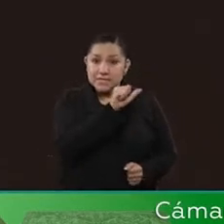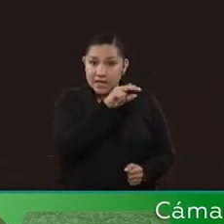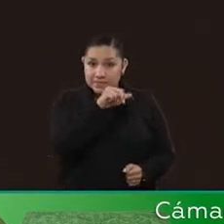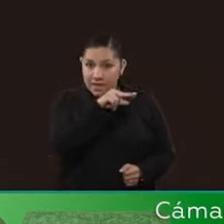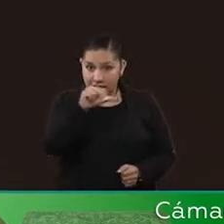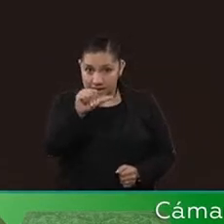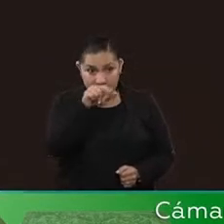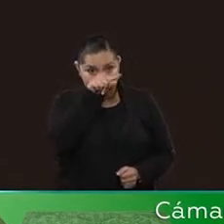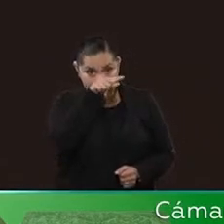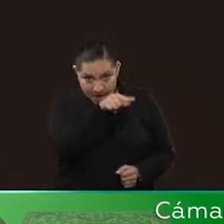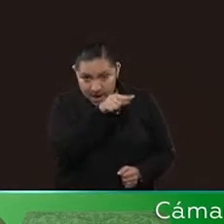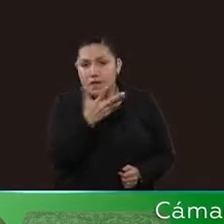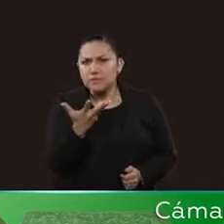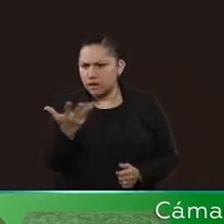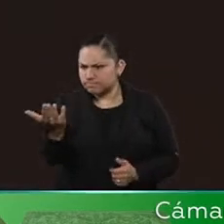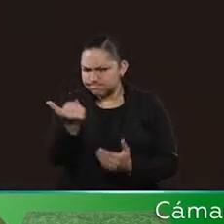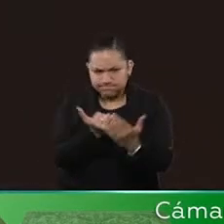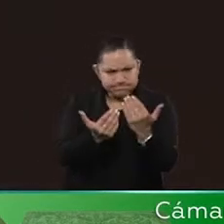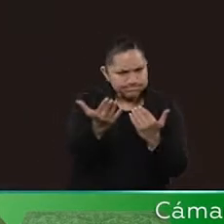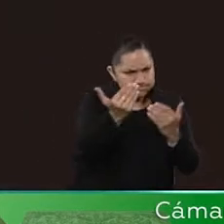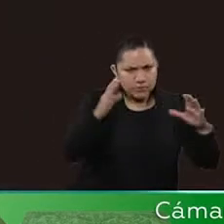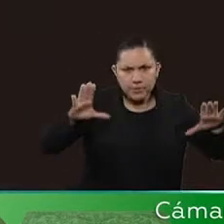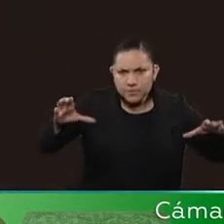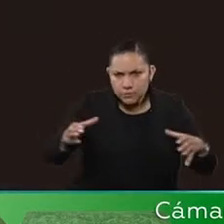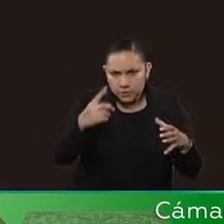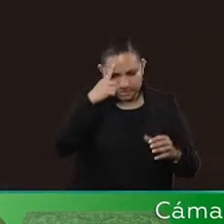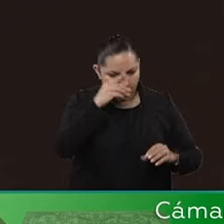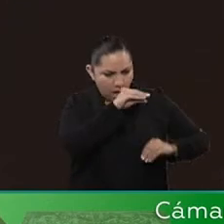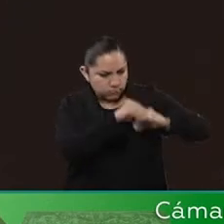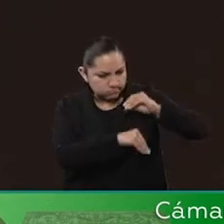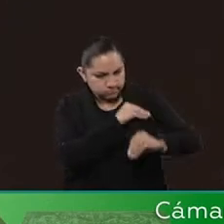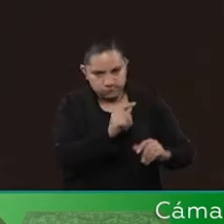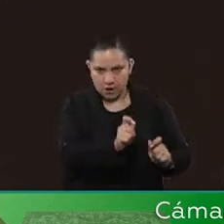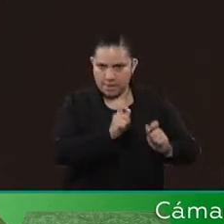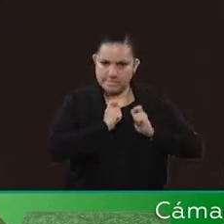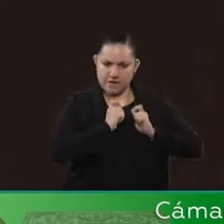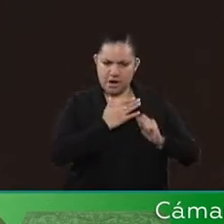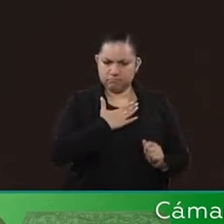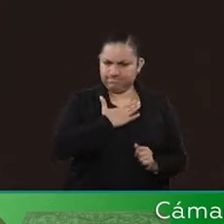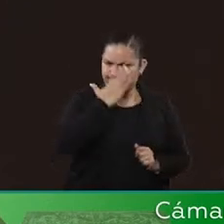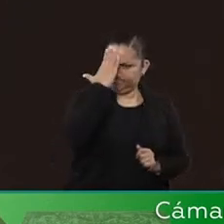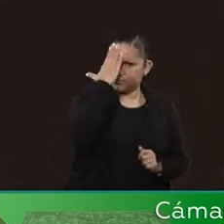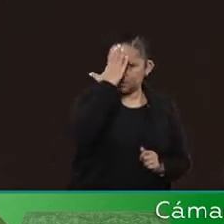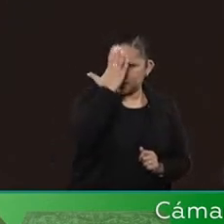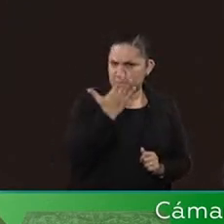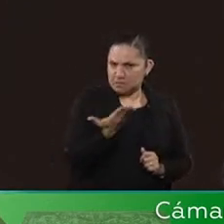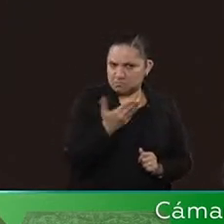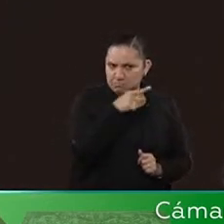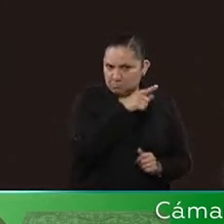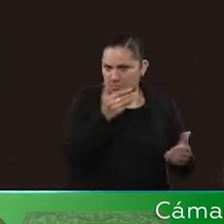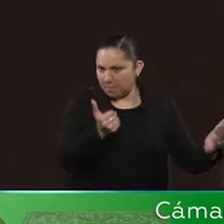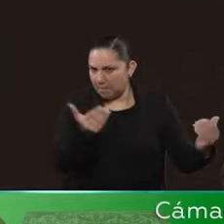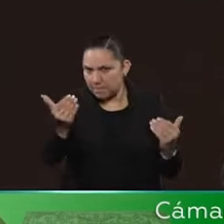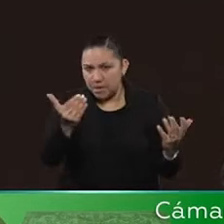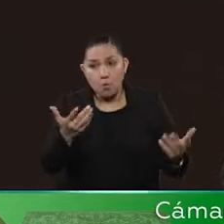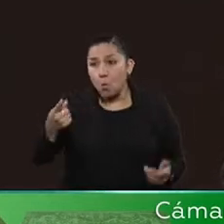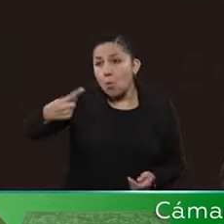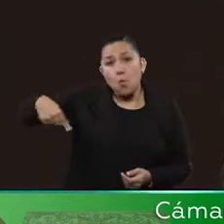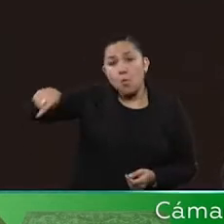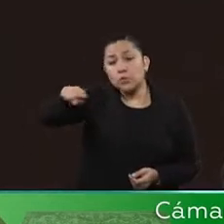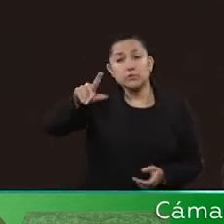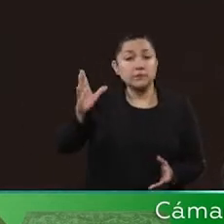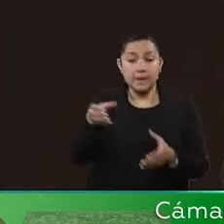congreso constituyente para establecer el centralismo. Ustedes en la mayoría se creen liberales, pero